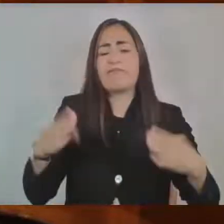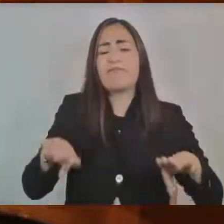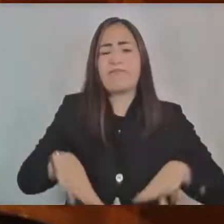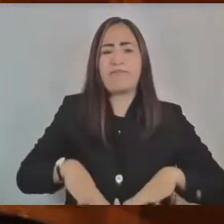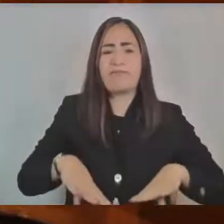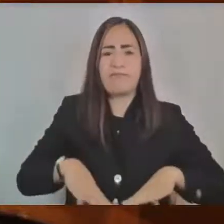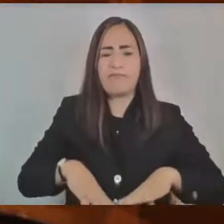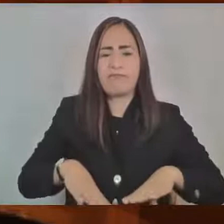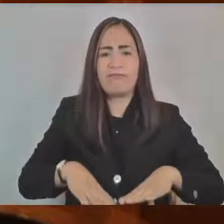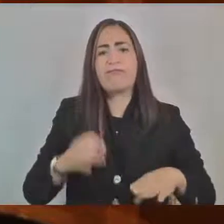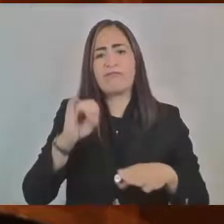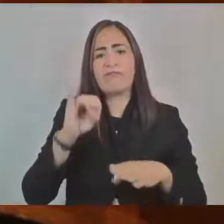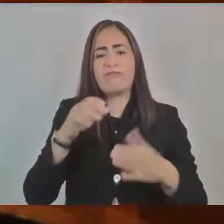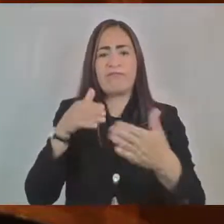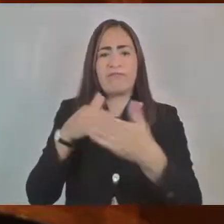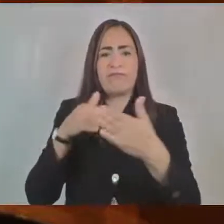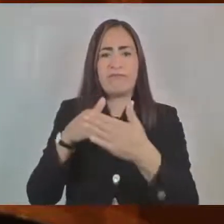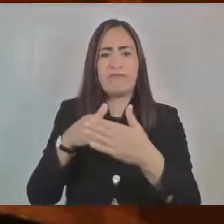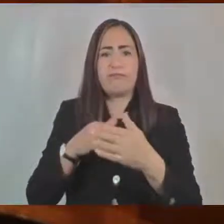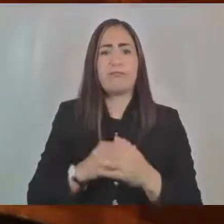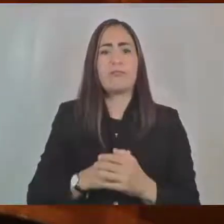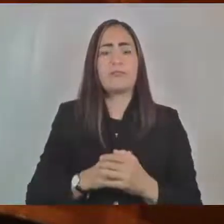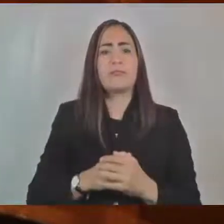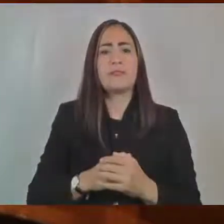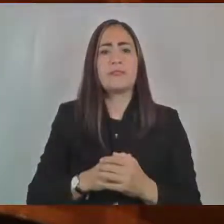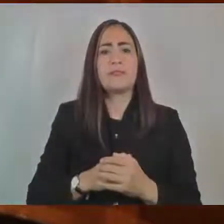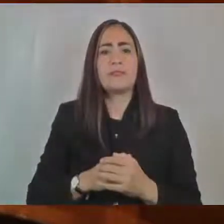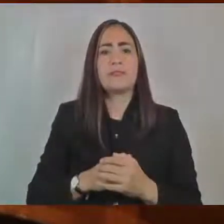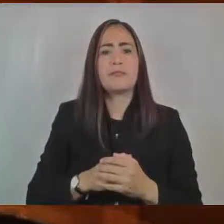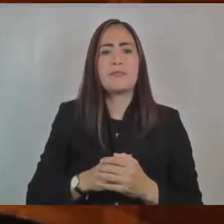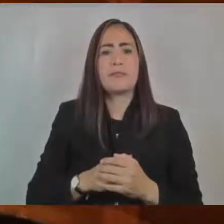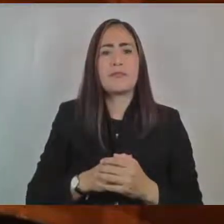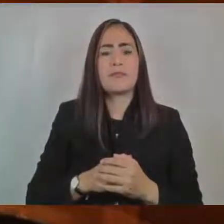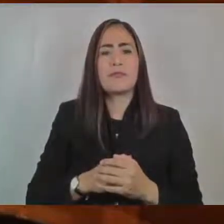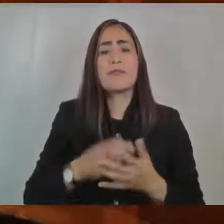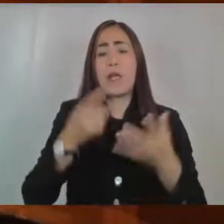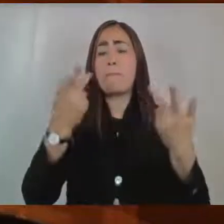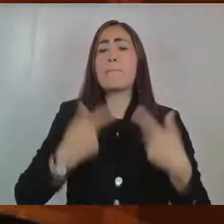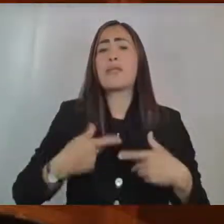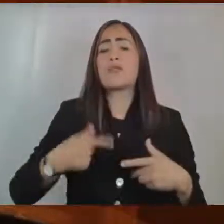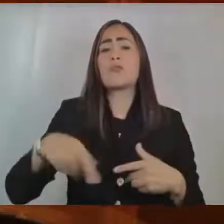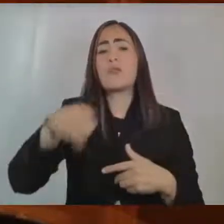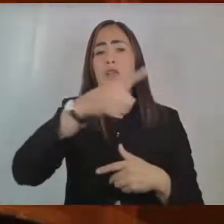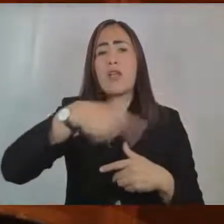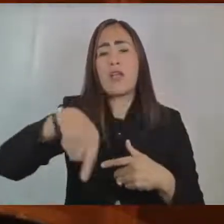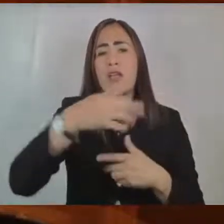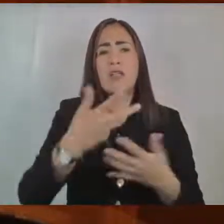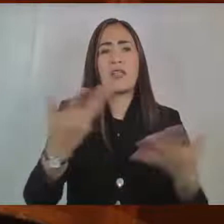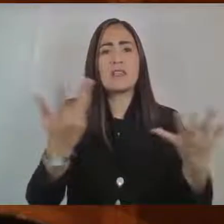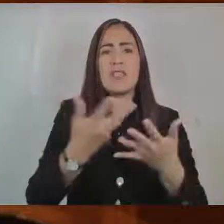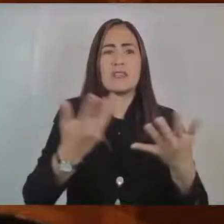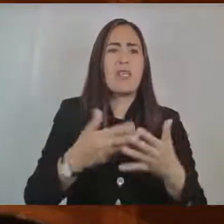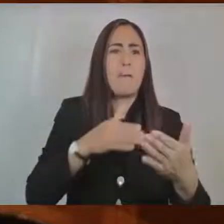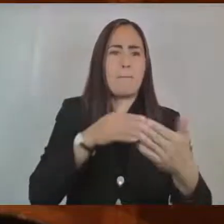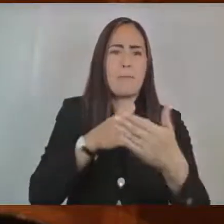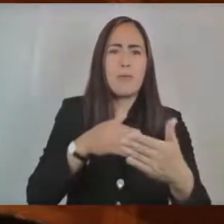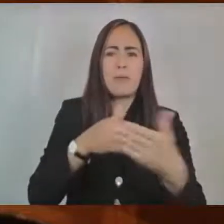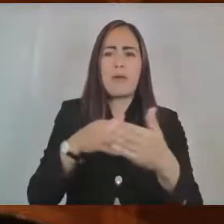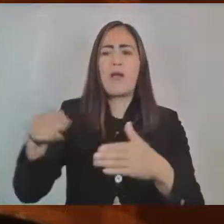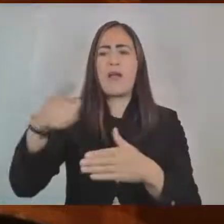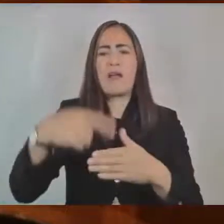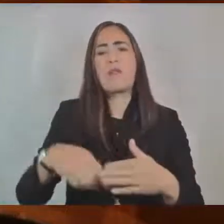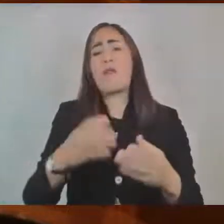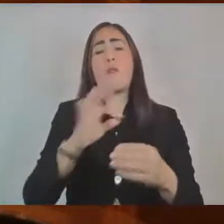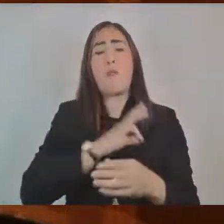actitudinales y en torno que al interactuar con la deficiencia de las personas les impide participar de